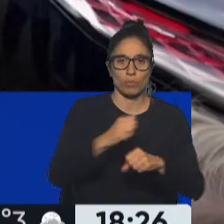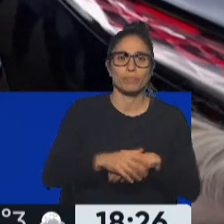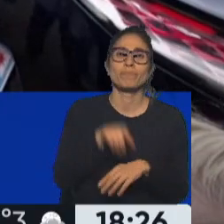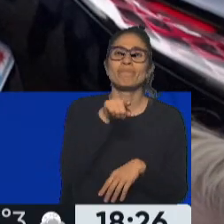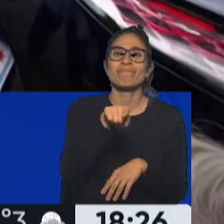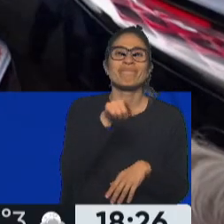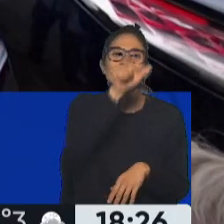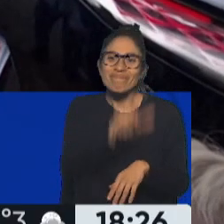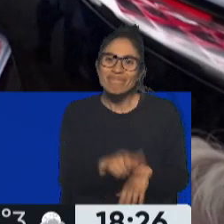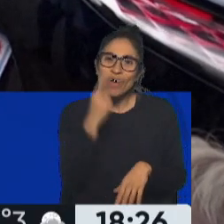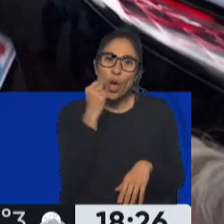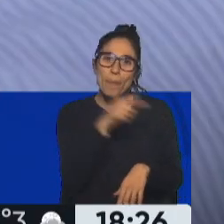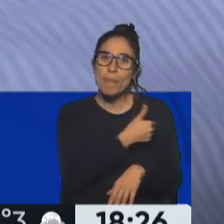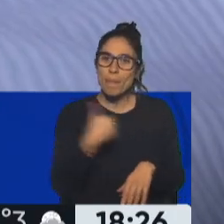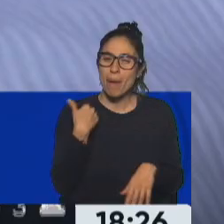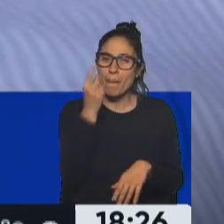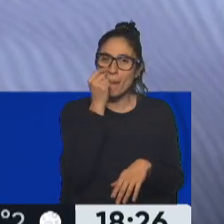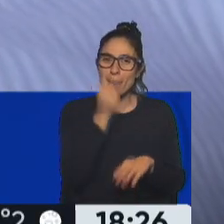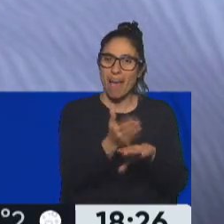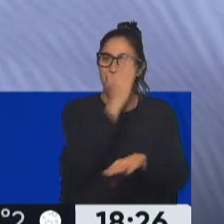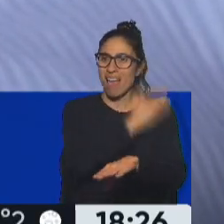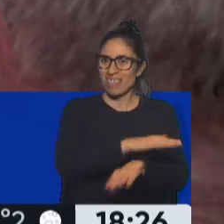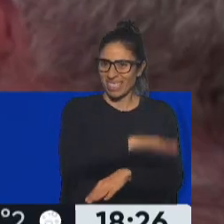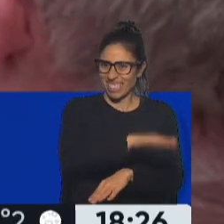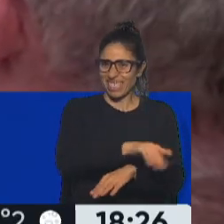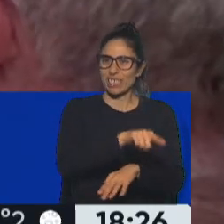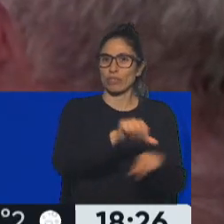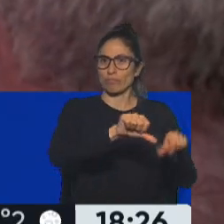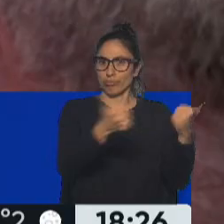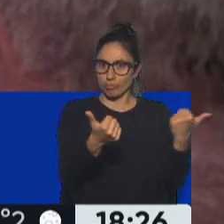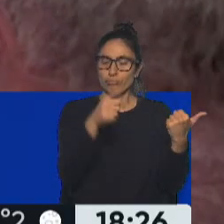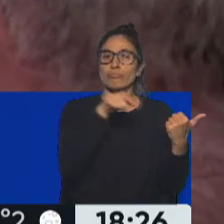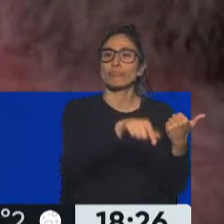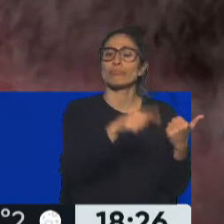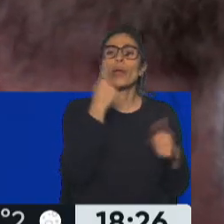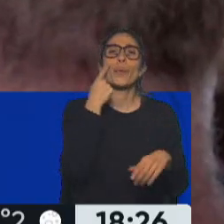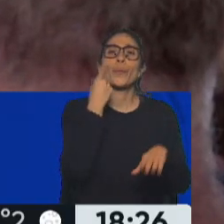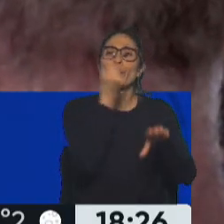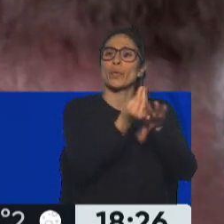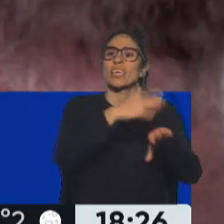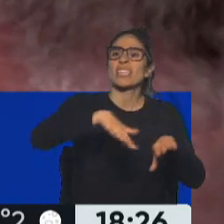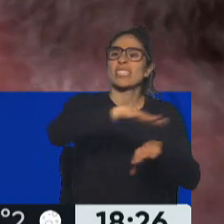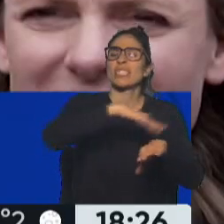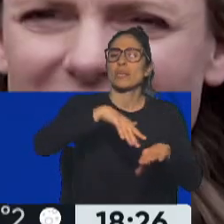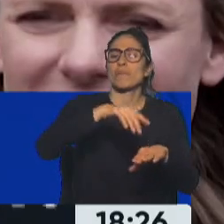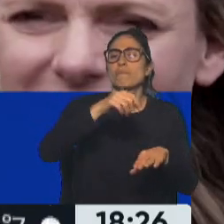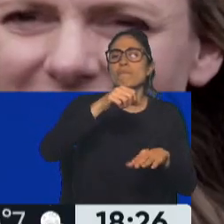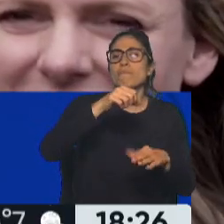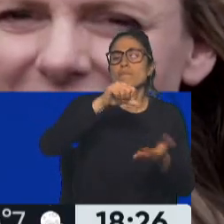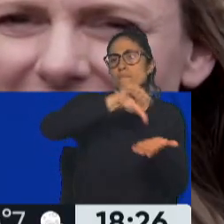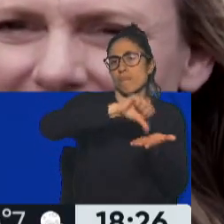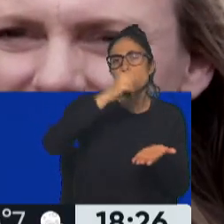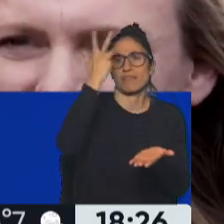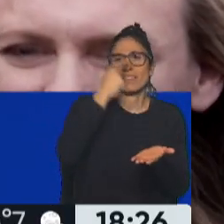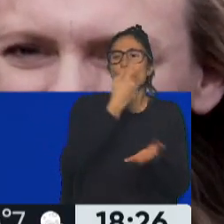infancia, Bardella residió en una vivienda de protección social ubicada en Saint-Denis, uno de los suburbios parisinos más pobres, quien ha hecho